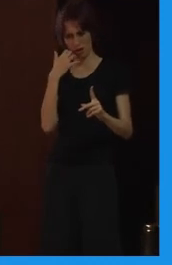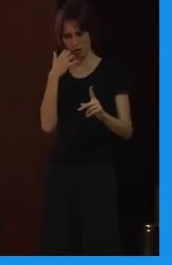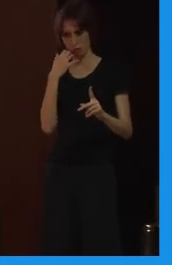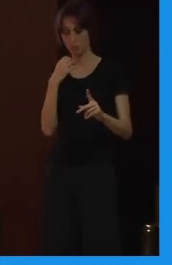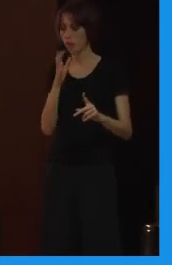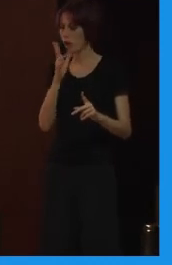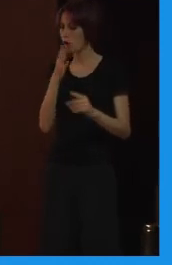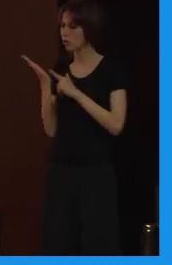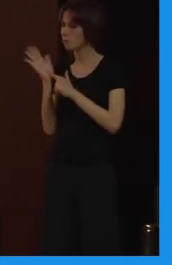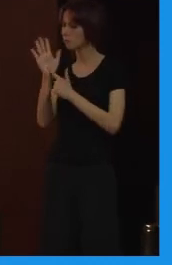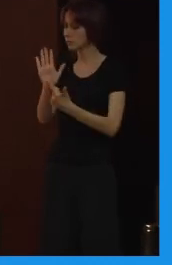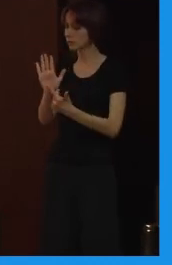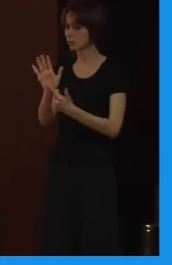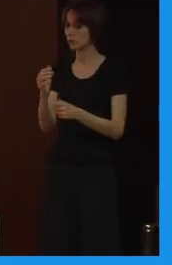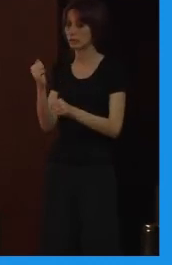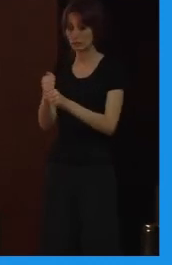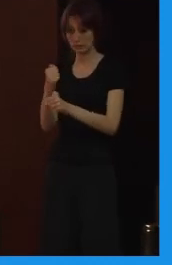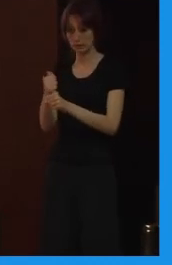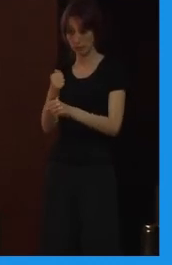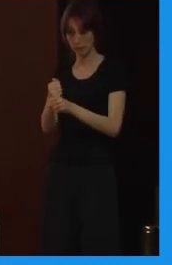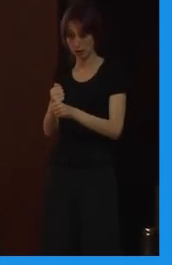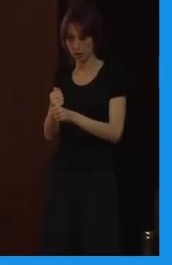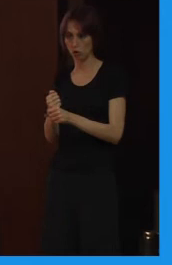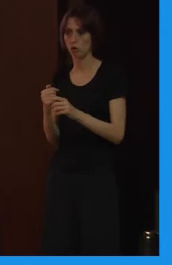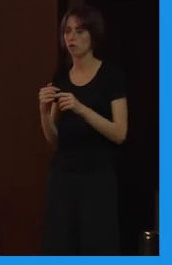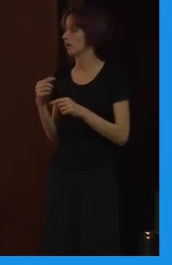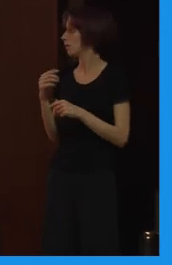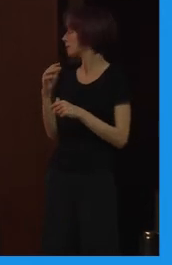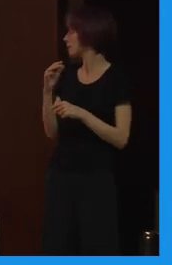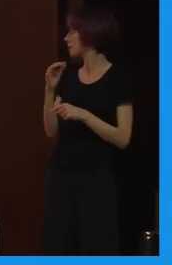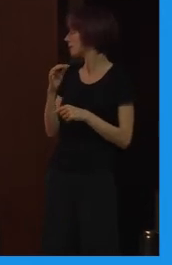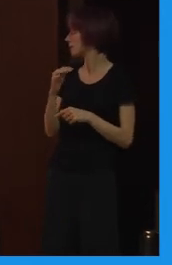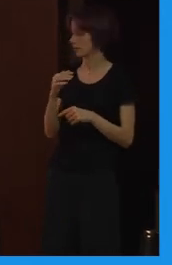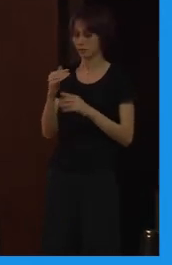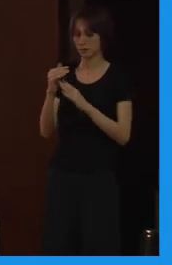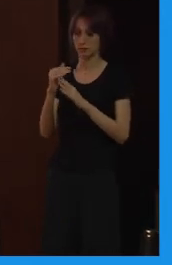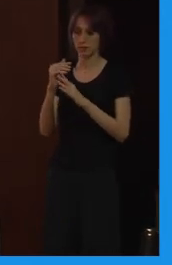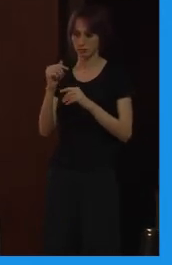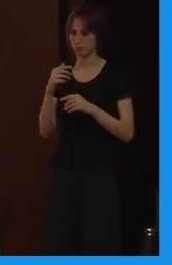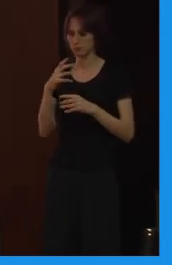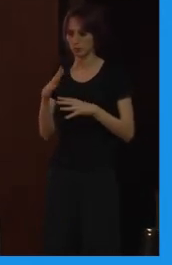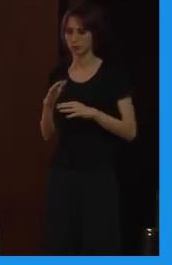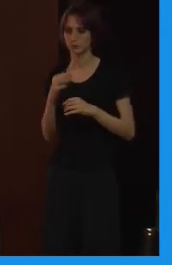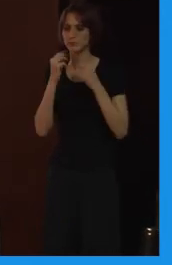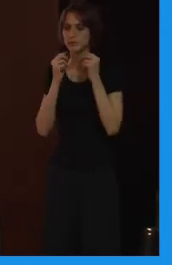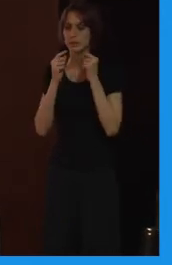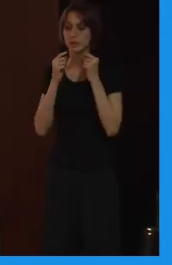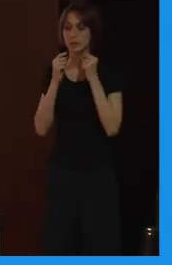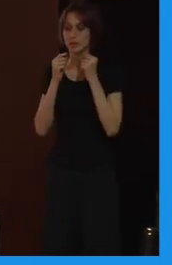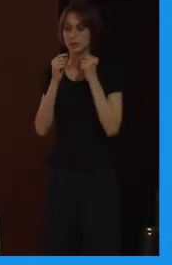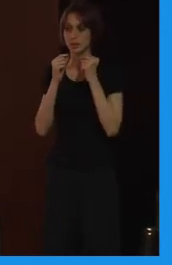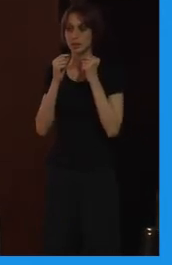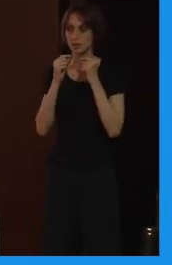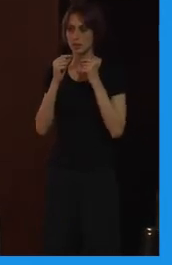déficit de GH en fibromialgia, pero os aseguro que probablemente aquí, igual que seguro que hay hipotiroideas, y seguro que hay